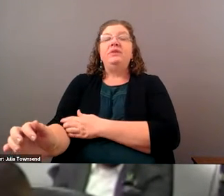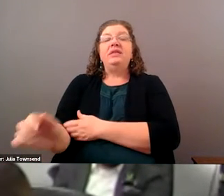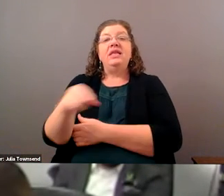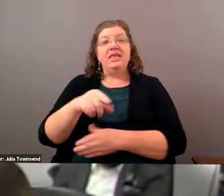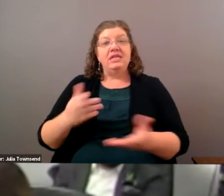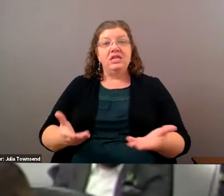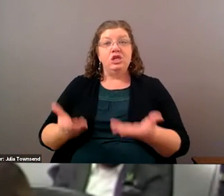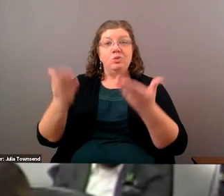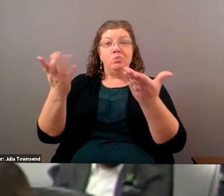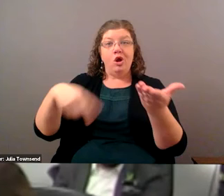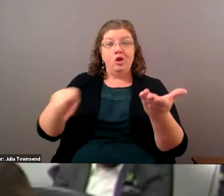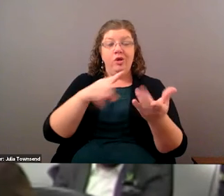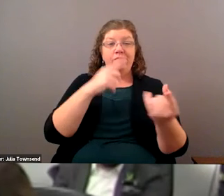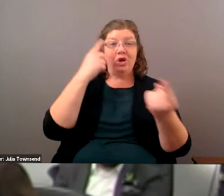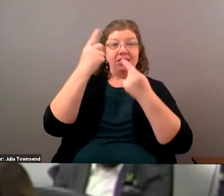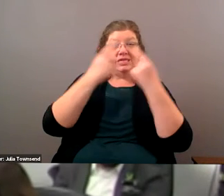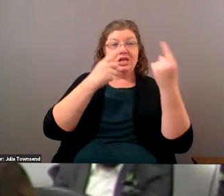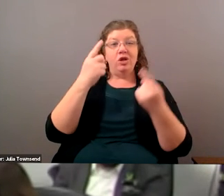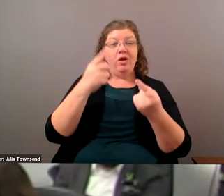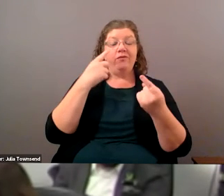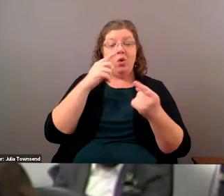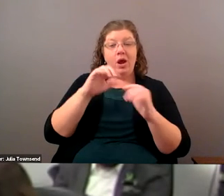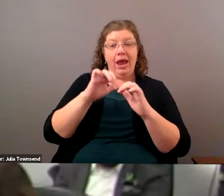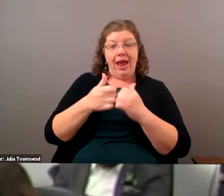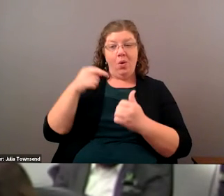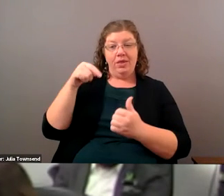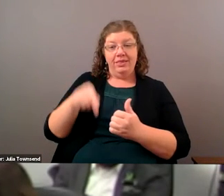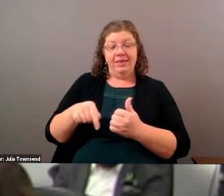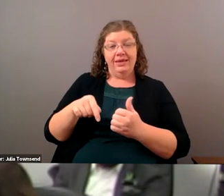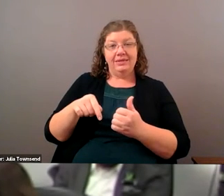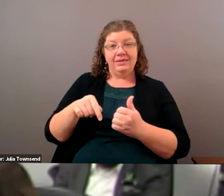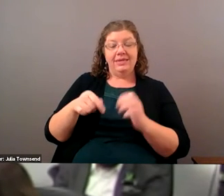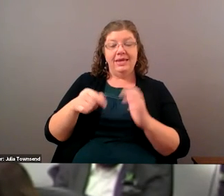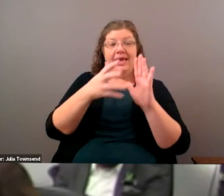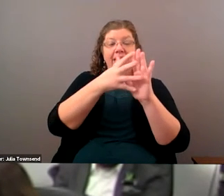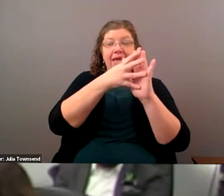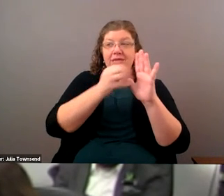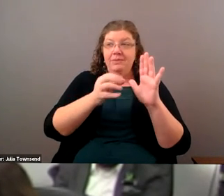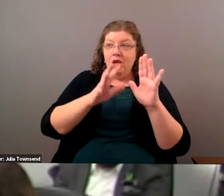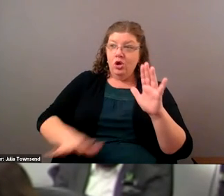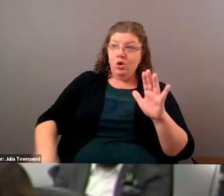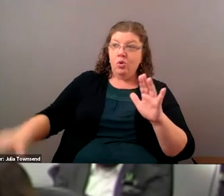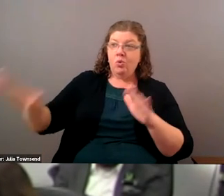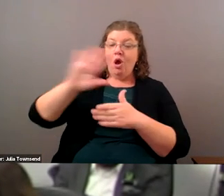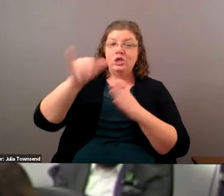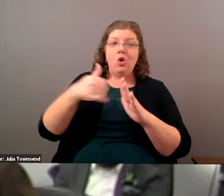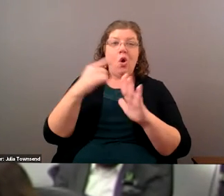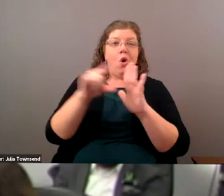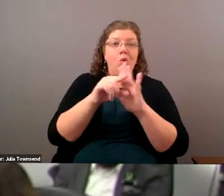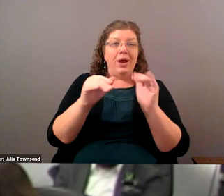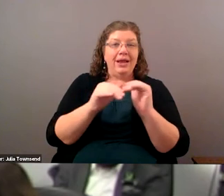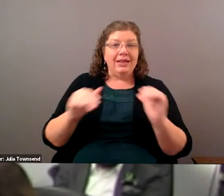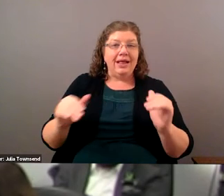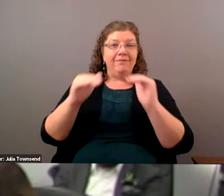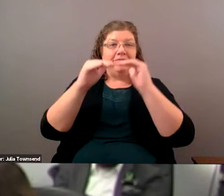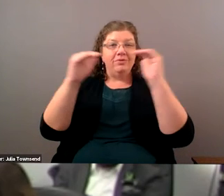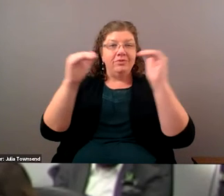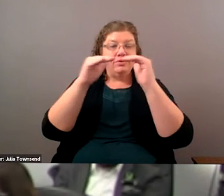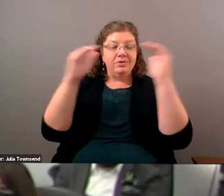con consideración respecto a cómo esto se refleja a lo largo y ancho de todos los niveles de grado con FOSS y LD